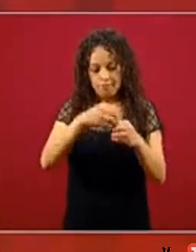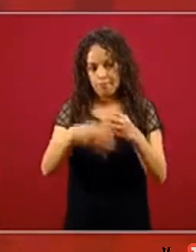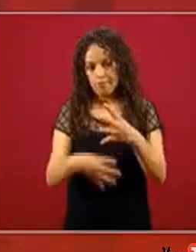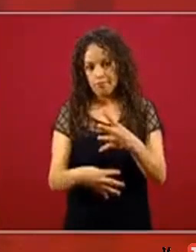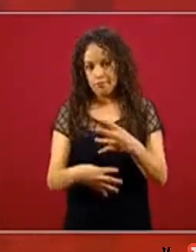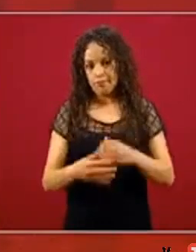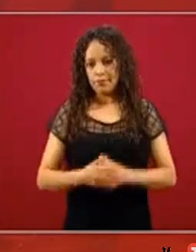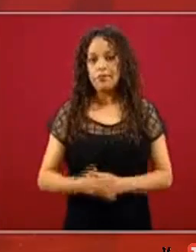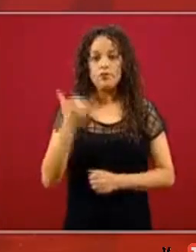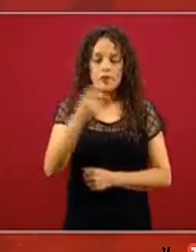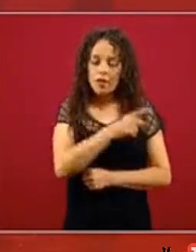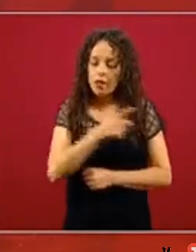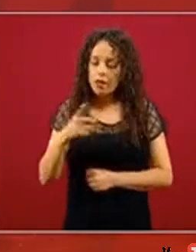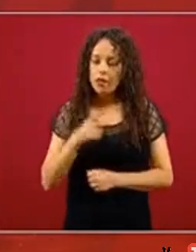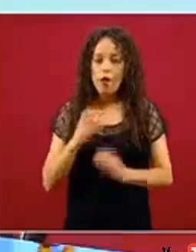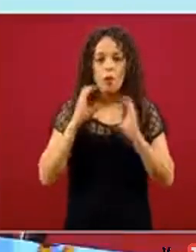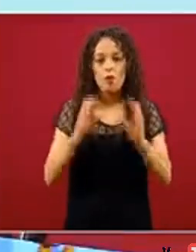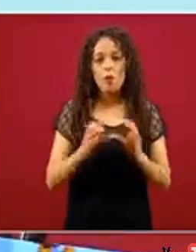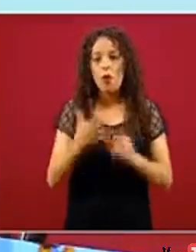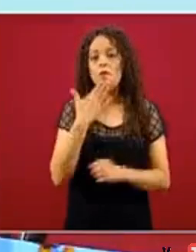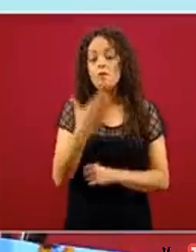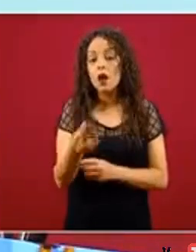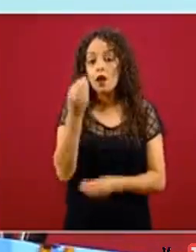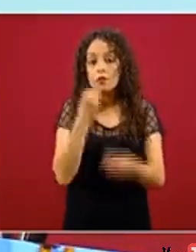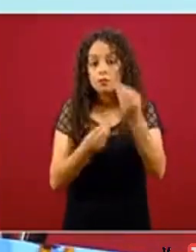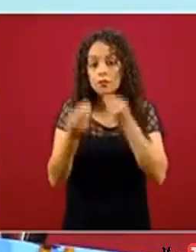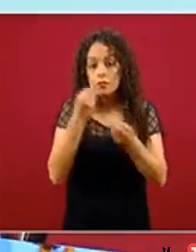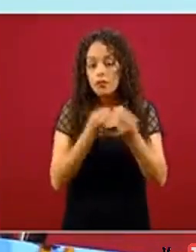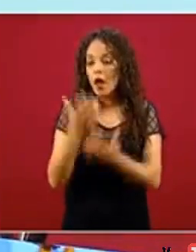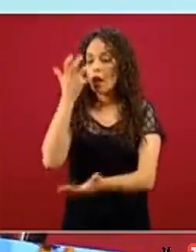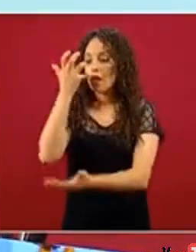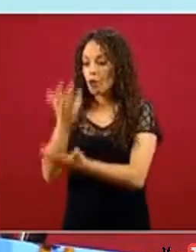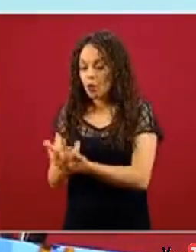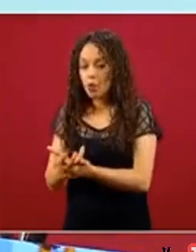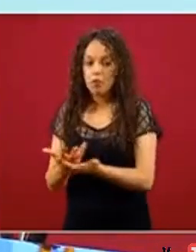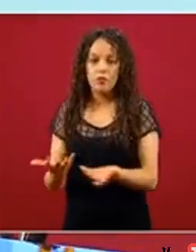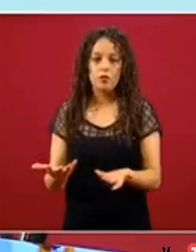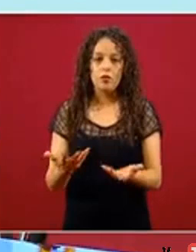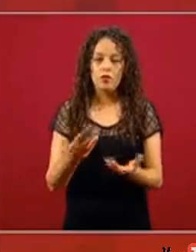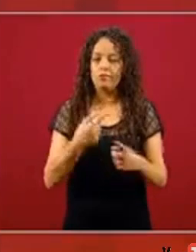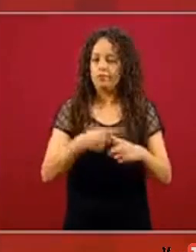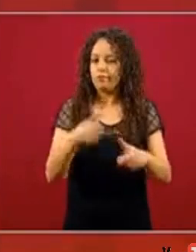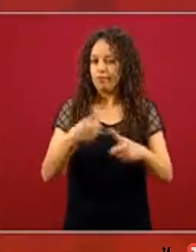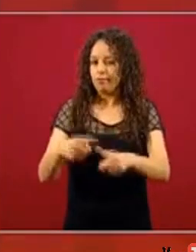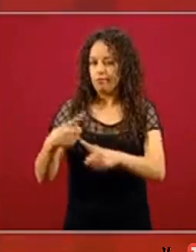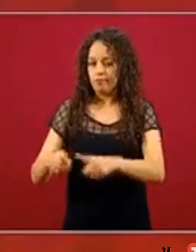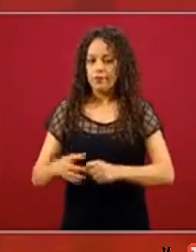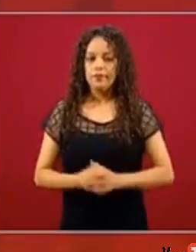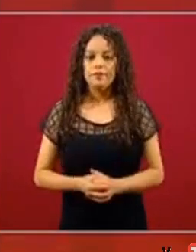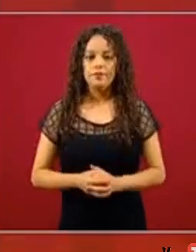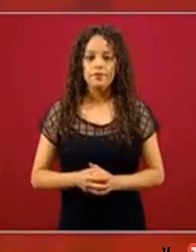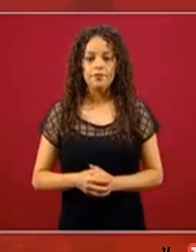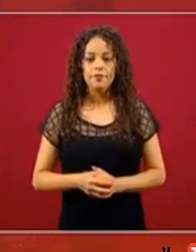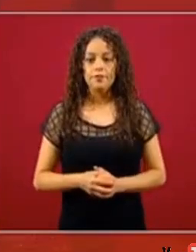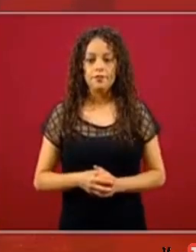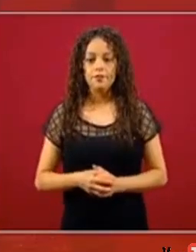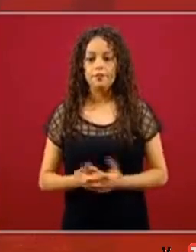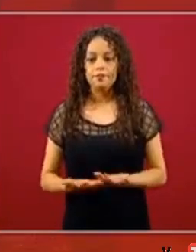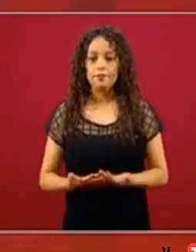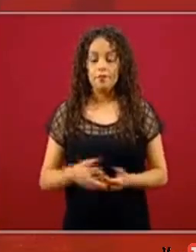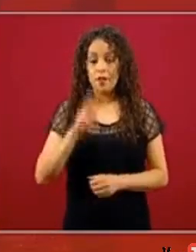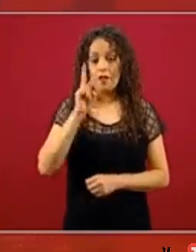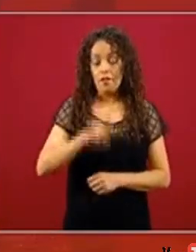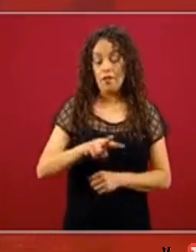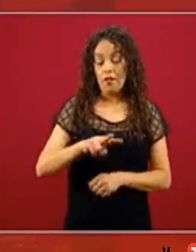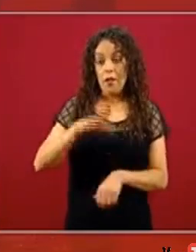una alimentación saludable, reposo, etcétera. Muchas veces las condiciones sociales, quizá la mayoría de las